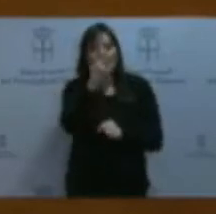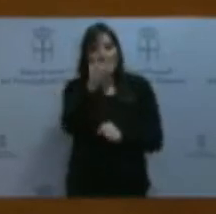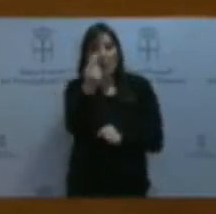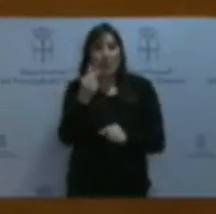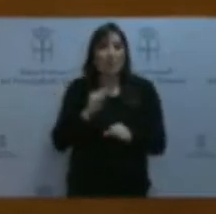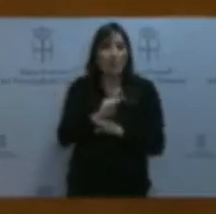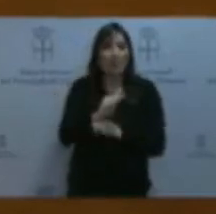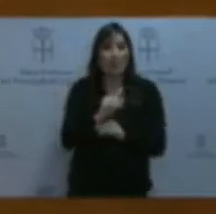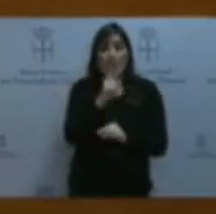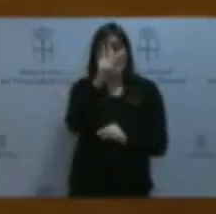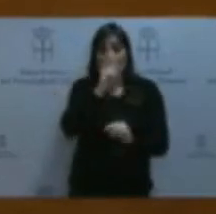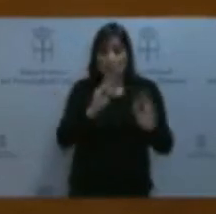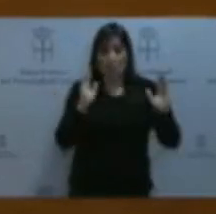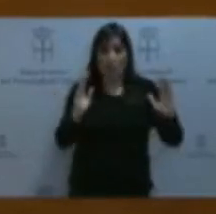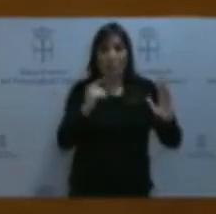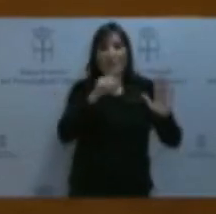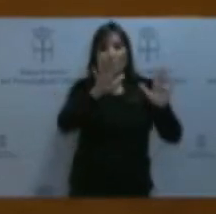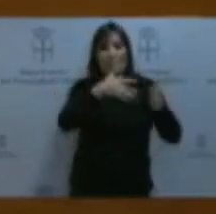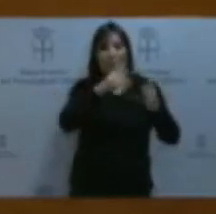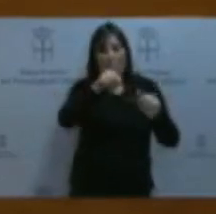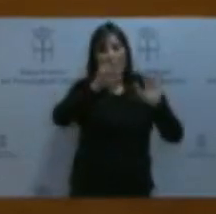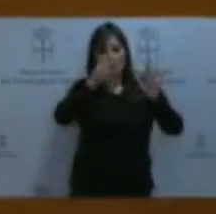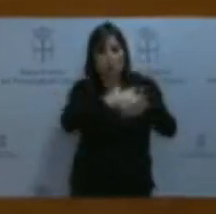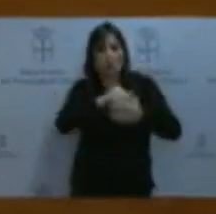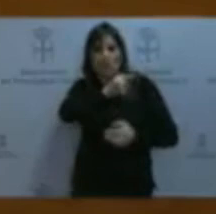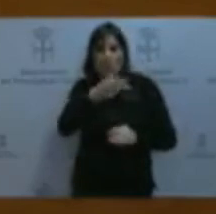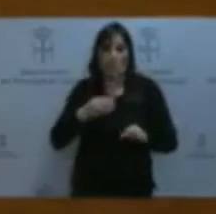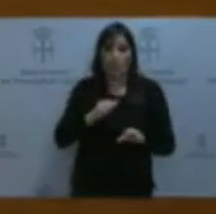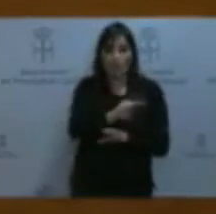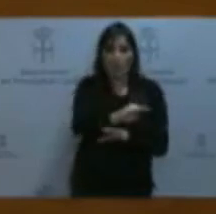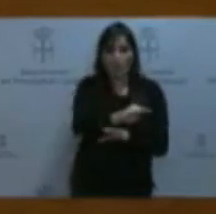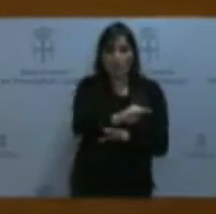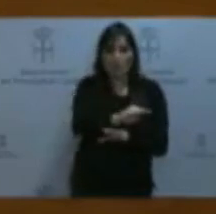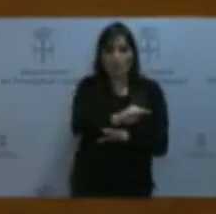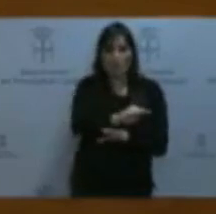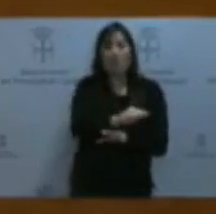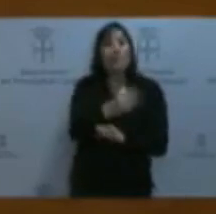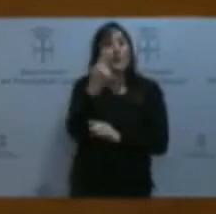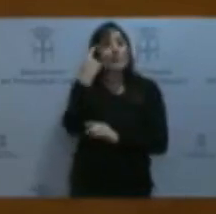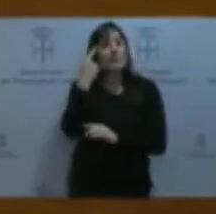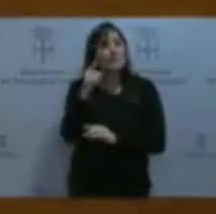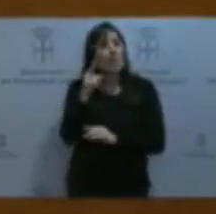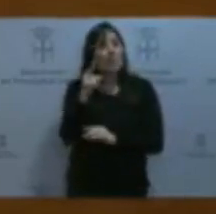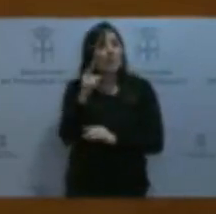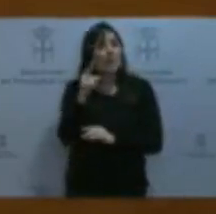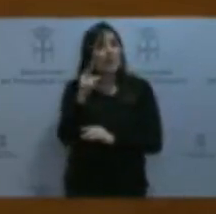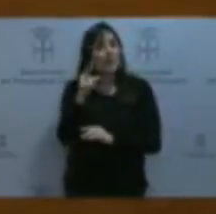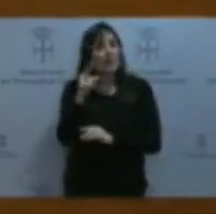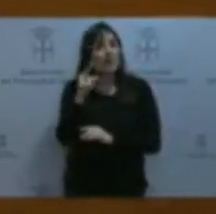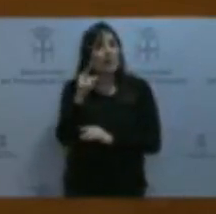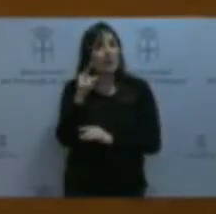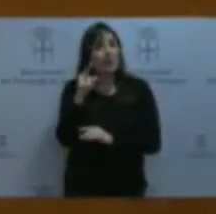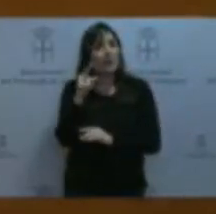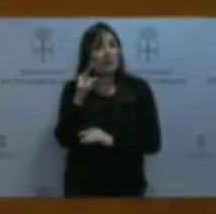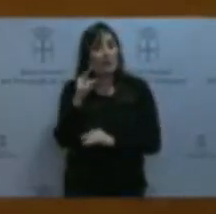millones de euros y les puedo decir, ¿saben cuánto costaba la gratuidad de 0 a 3 que propuso Podemos Asturias para